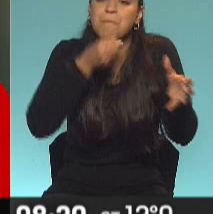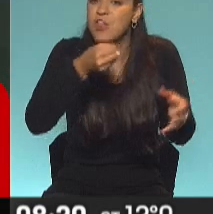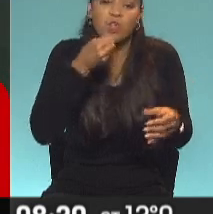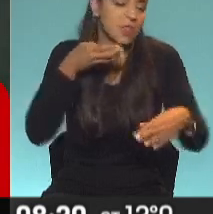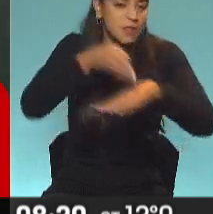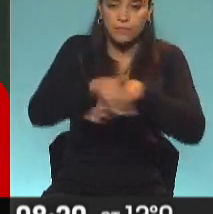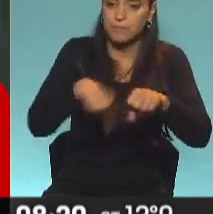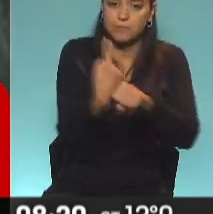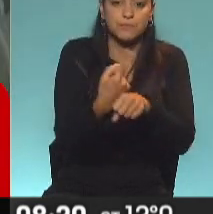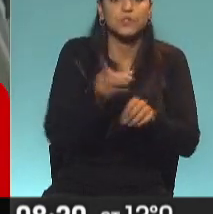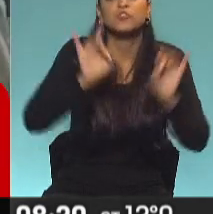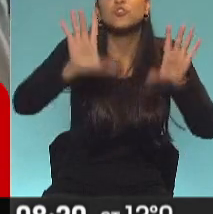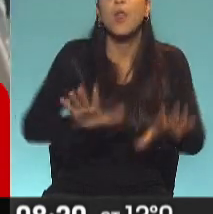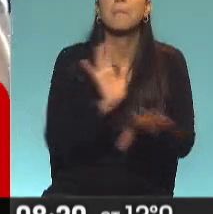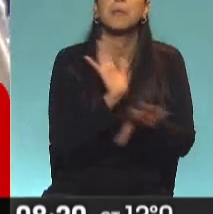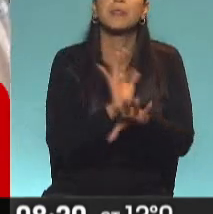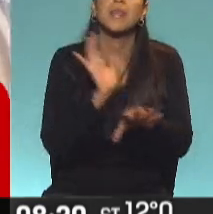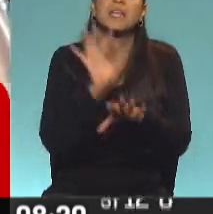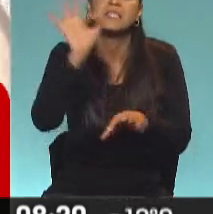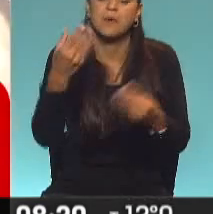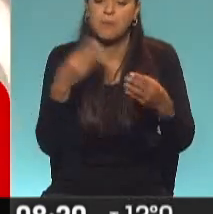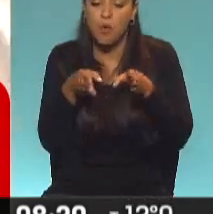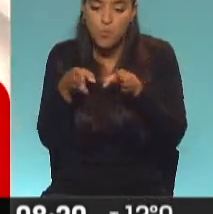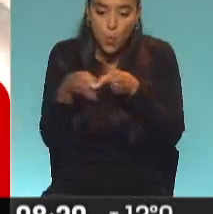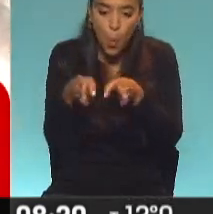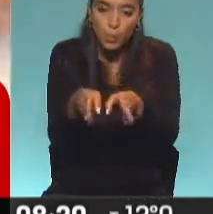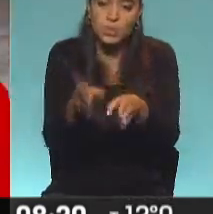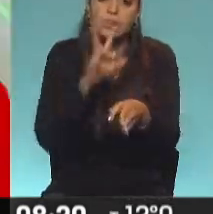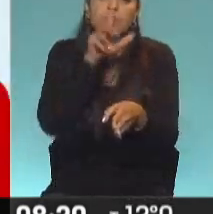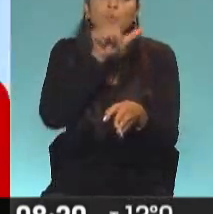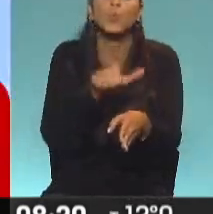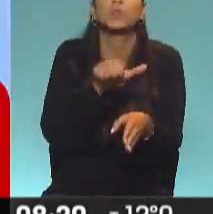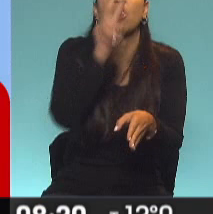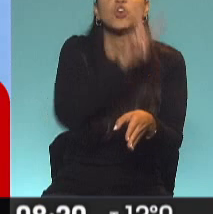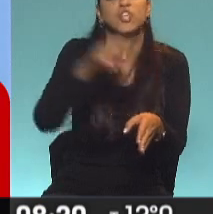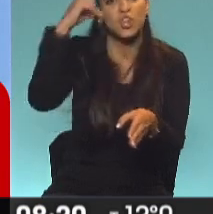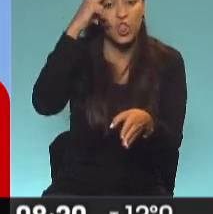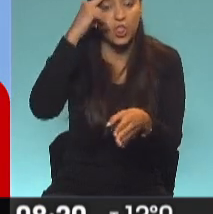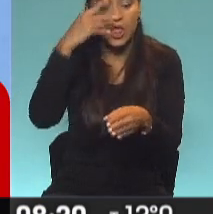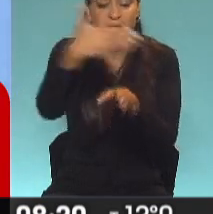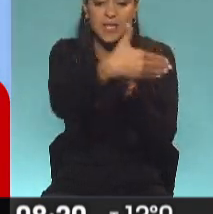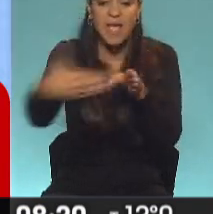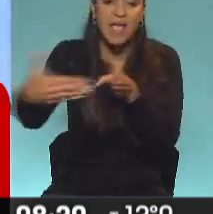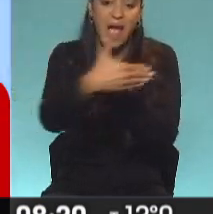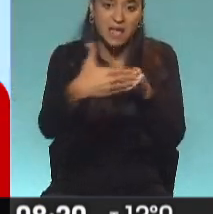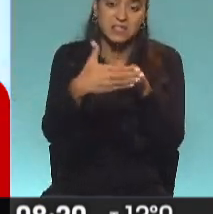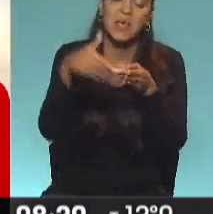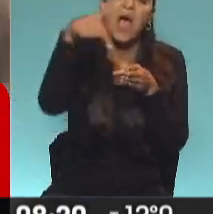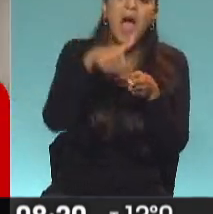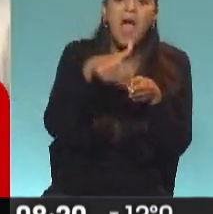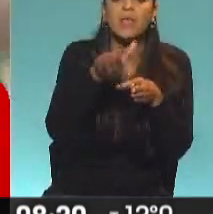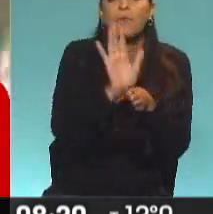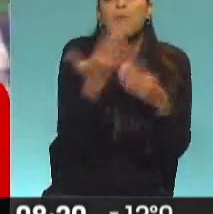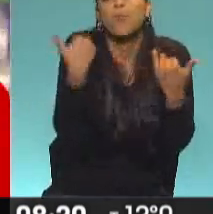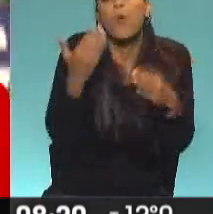solo podemos entrar por una ruta determinada, la 210, llegar hasta cierta calle. A partir de ahí se nos